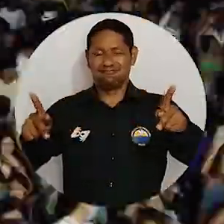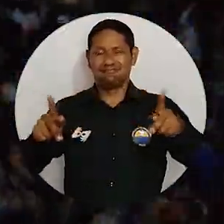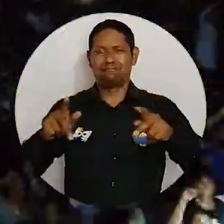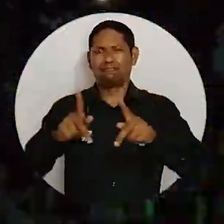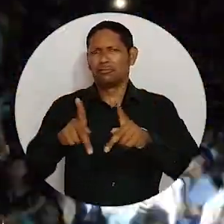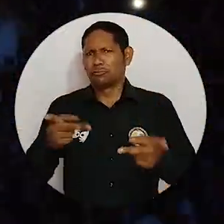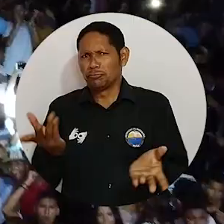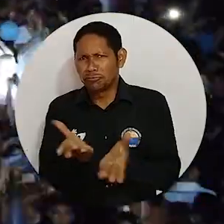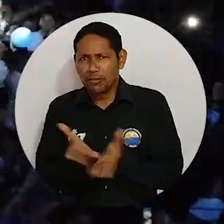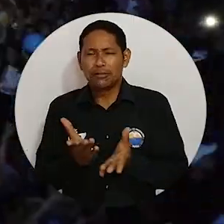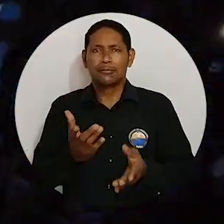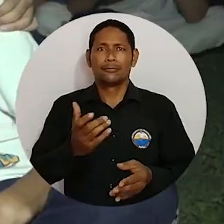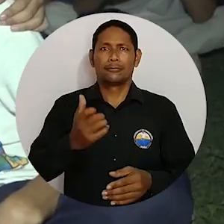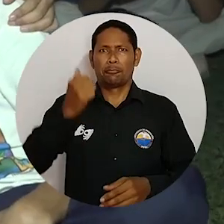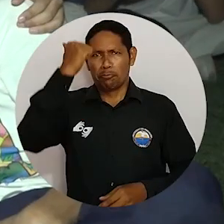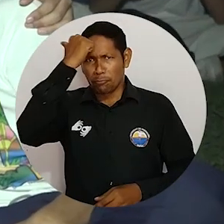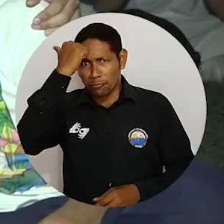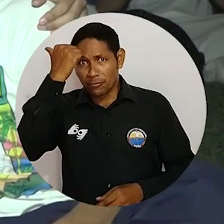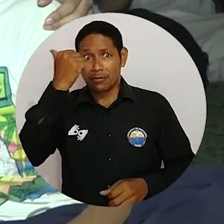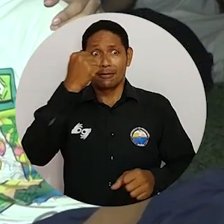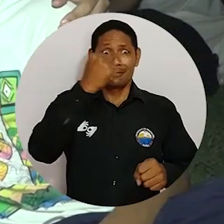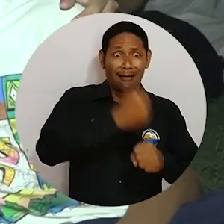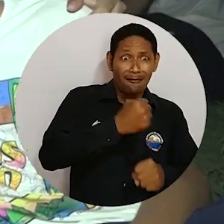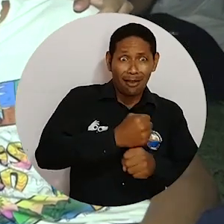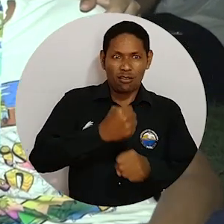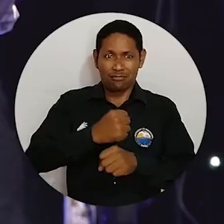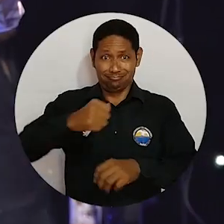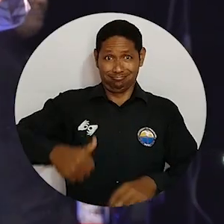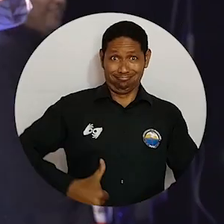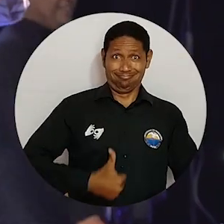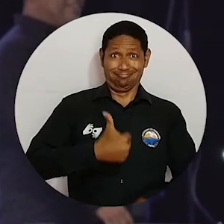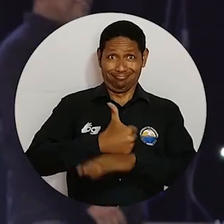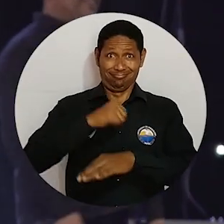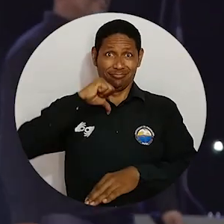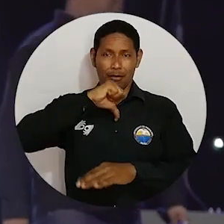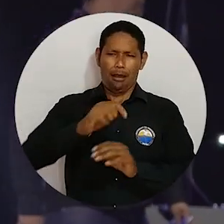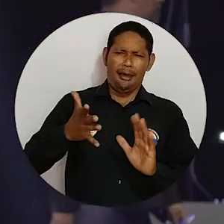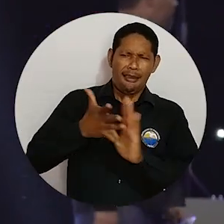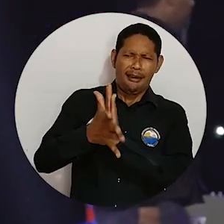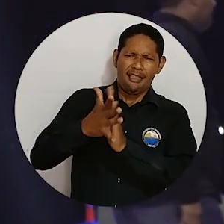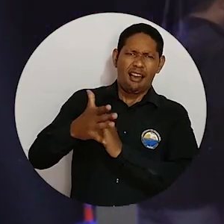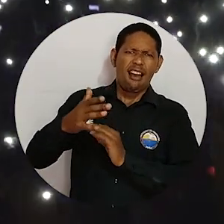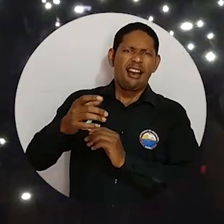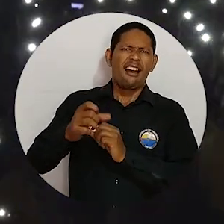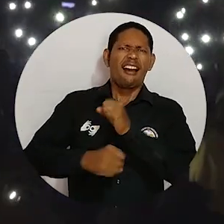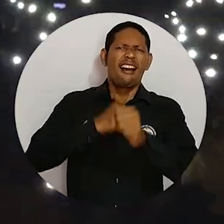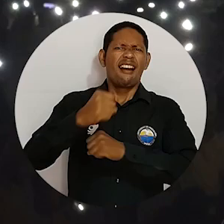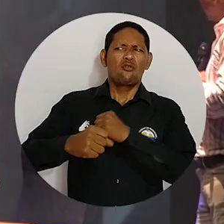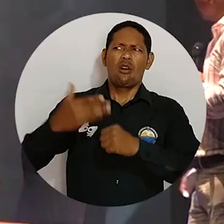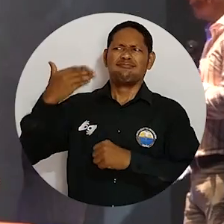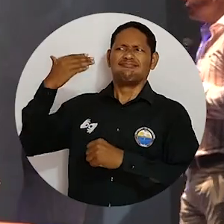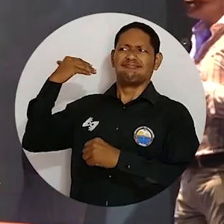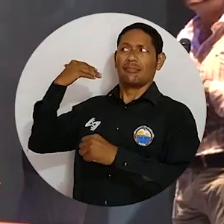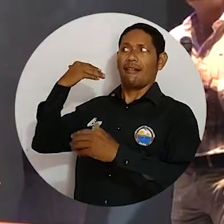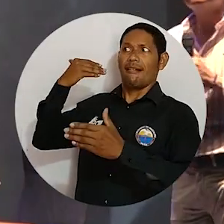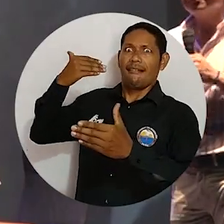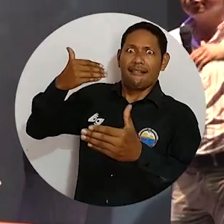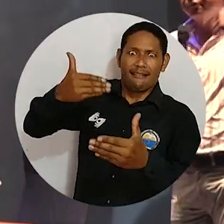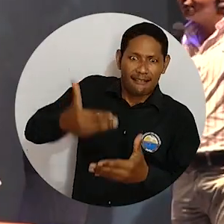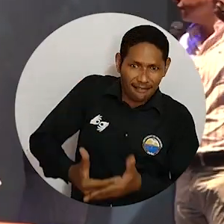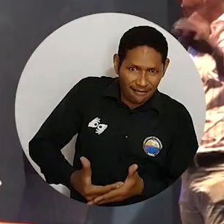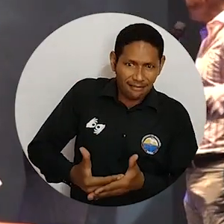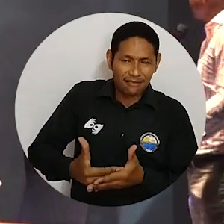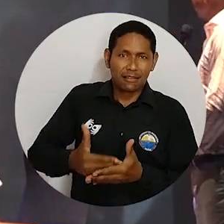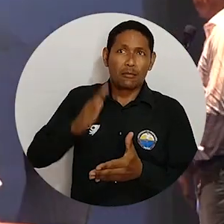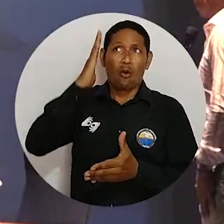Ante un público numeroso de estudiantes, docentes y trabajadores, el rector Pablo Vera Salazar hizo un recuento histórico de las